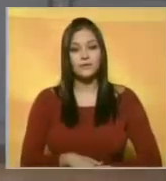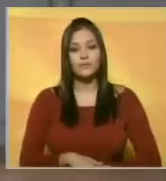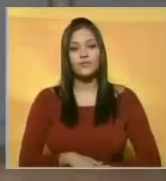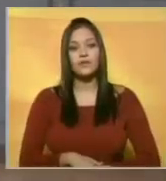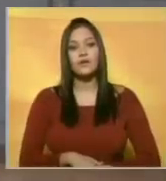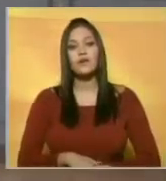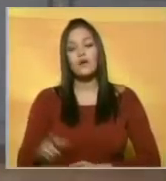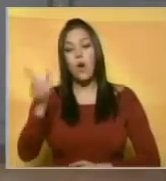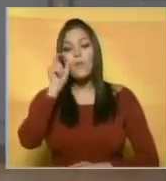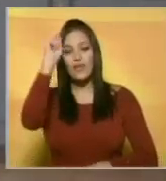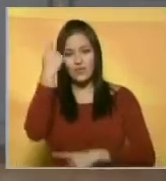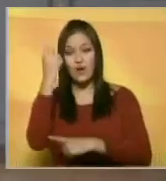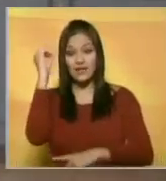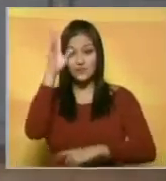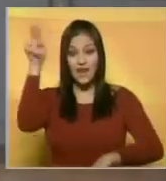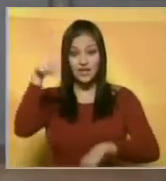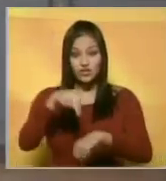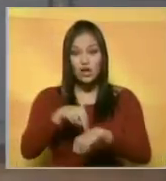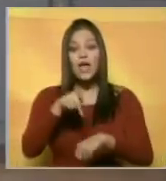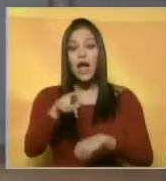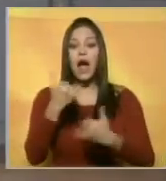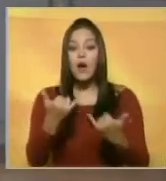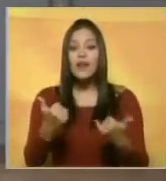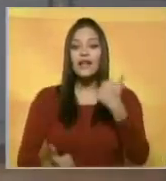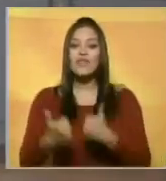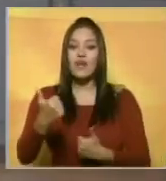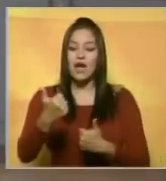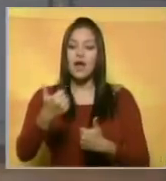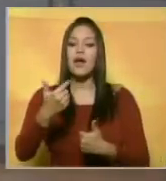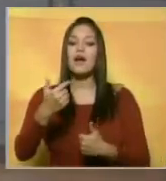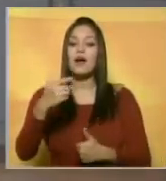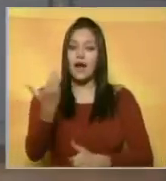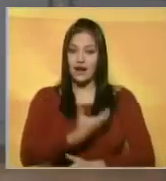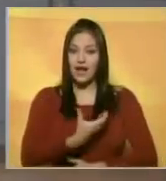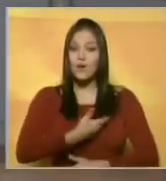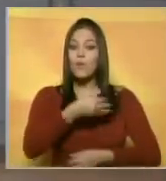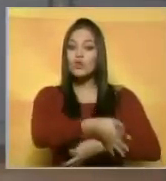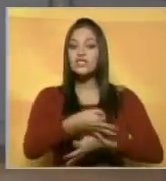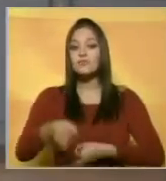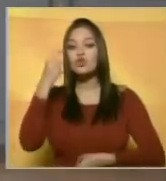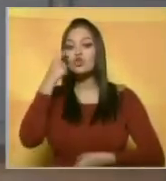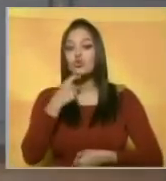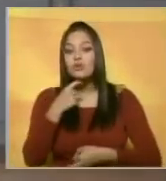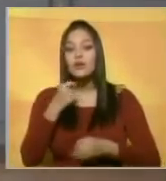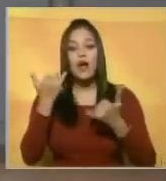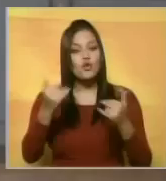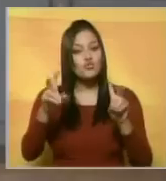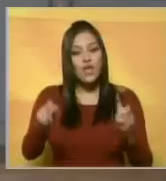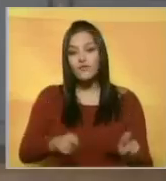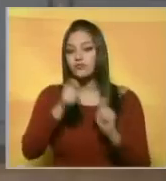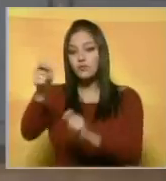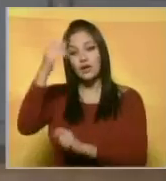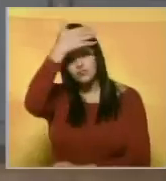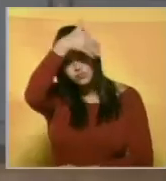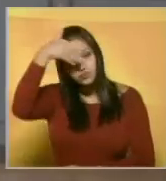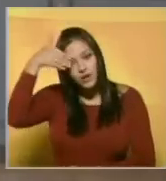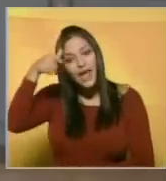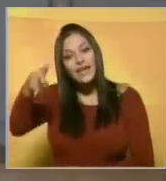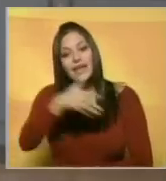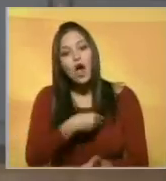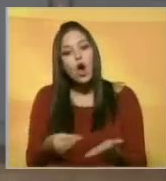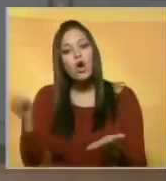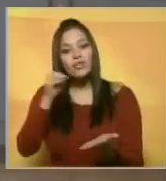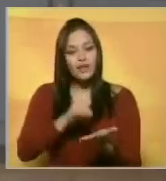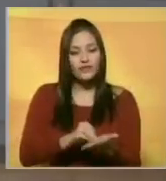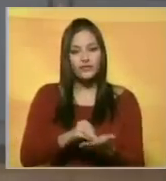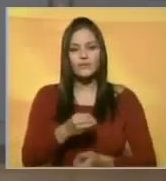Juan Carlos Caldera, diputado en la Asamblea Nacional, cedió la candidatura de la alcaldía del municipio Sucre a Carlos Ocariz, quien aspirará a ser reelecto